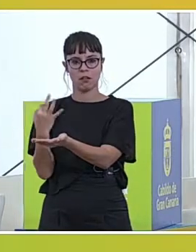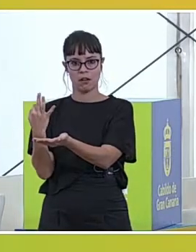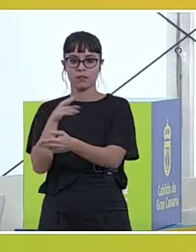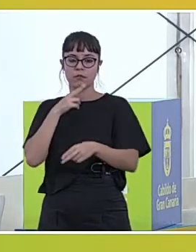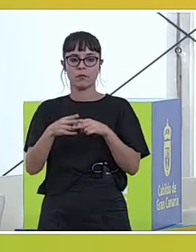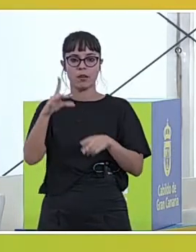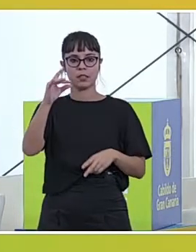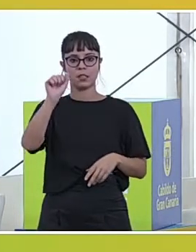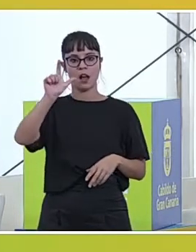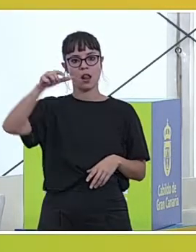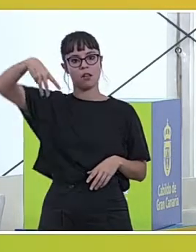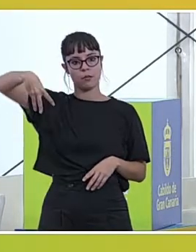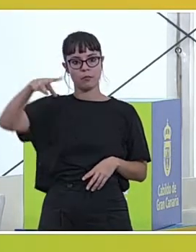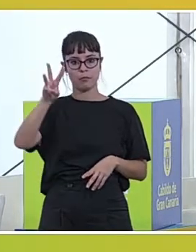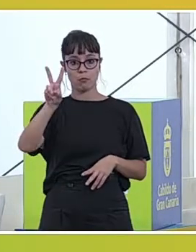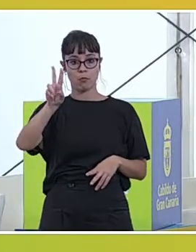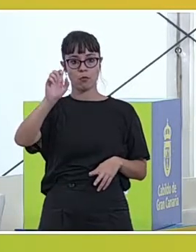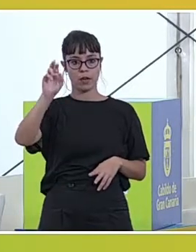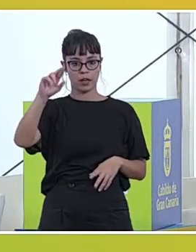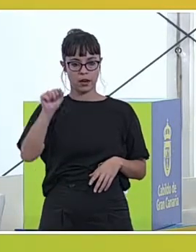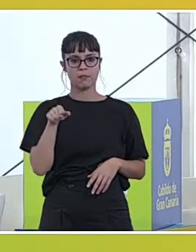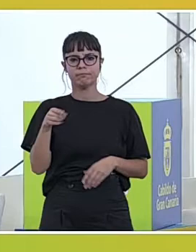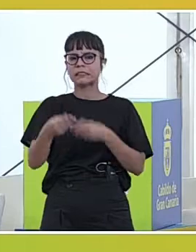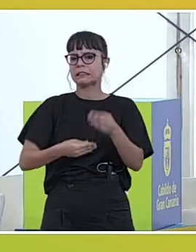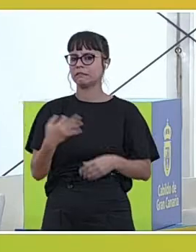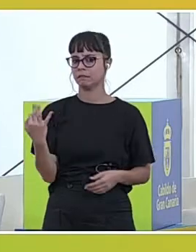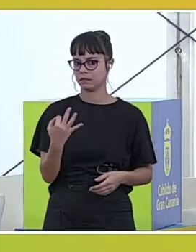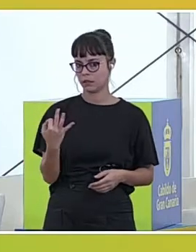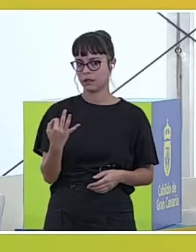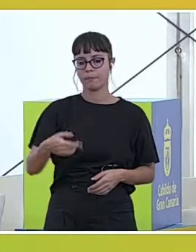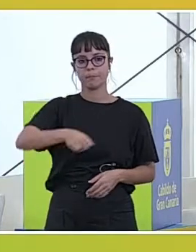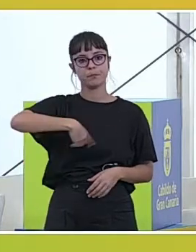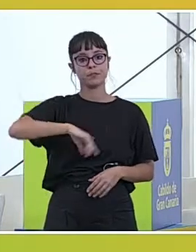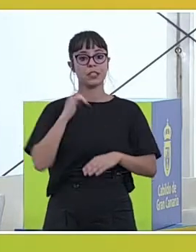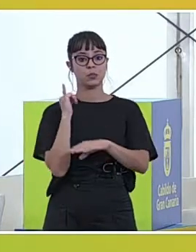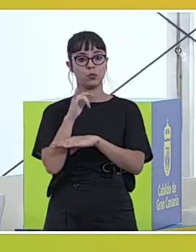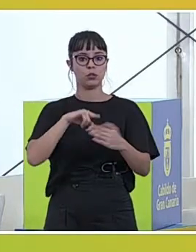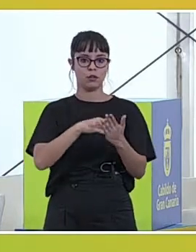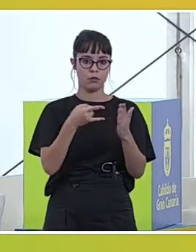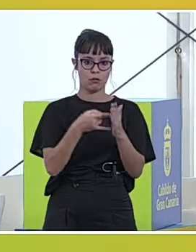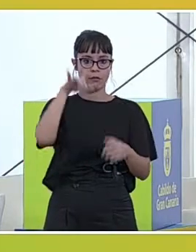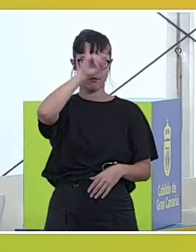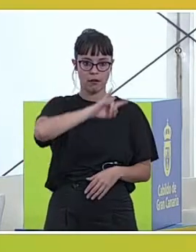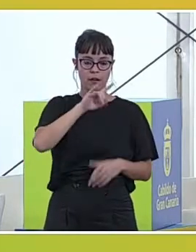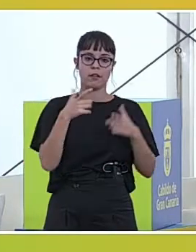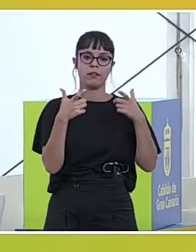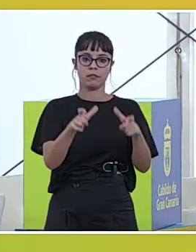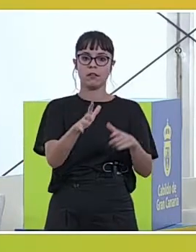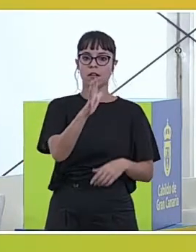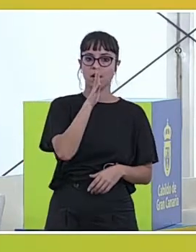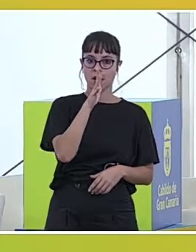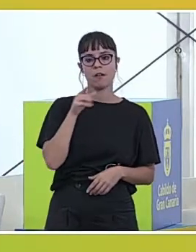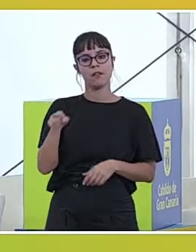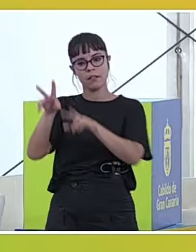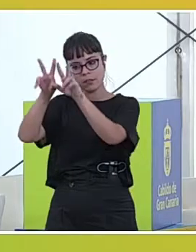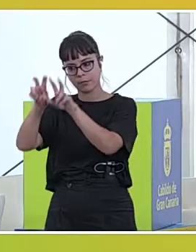otra pregunta. Nosotros, el ITC, el Departamento de Agua, realizó un informe del estado del arte de tecnologías de la salmuera.